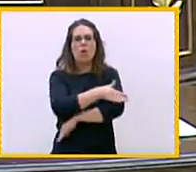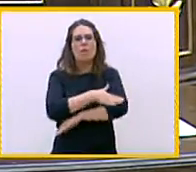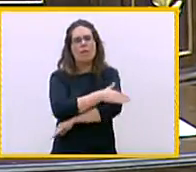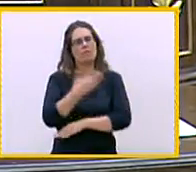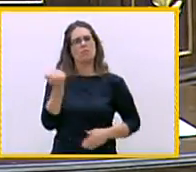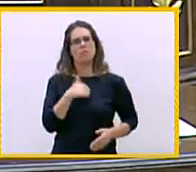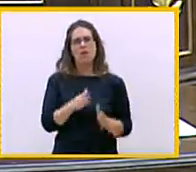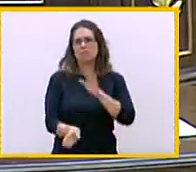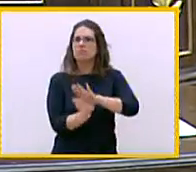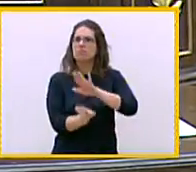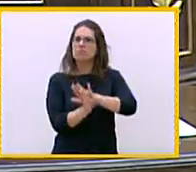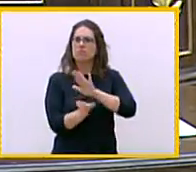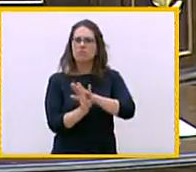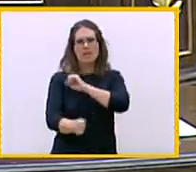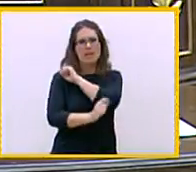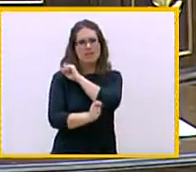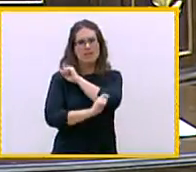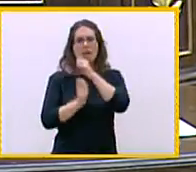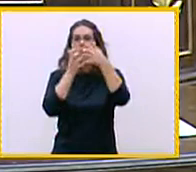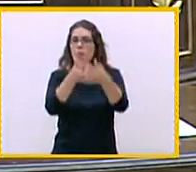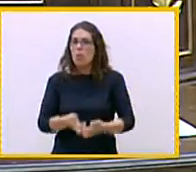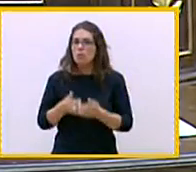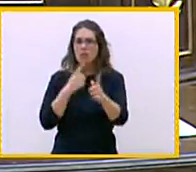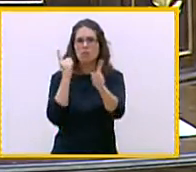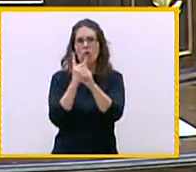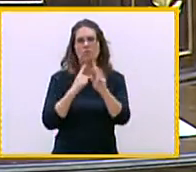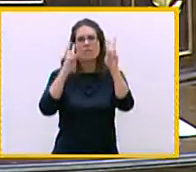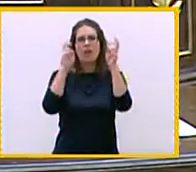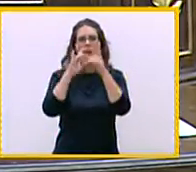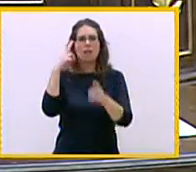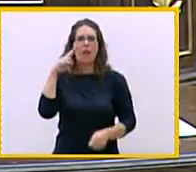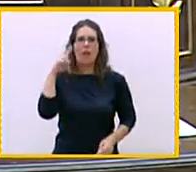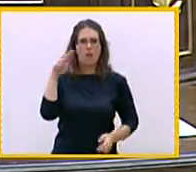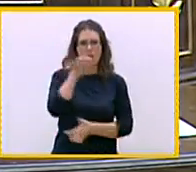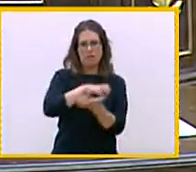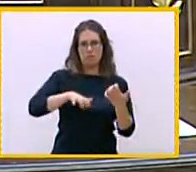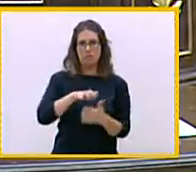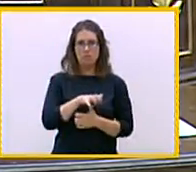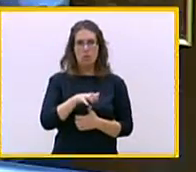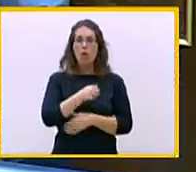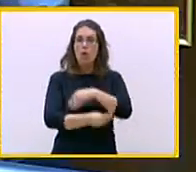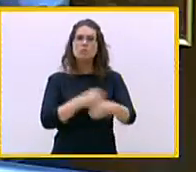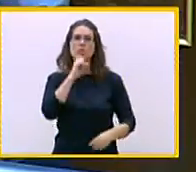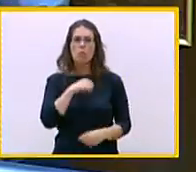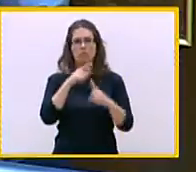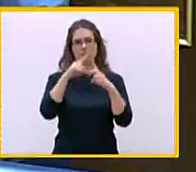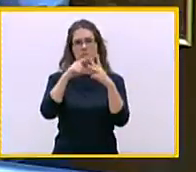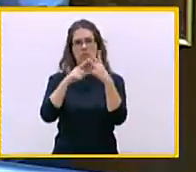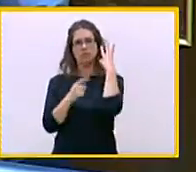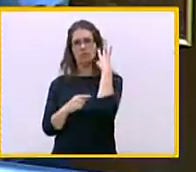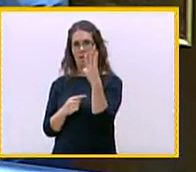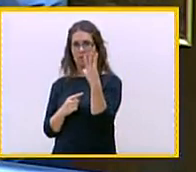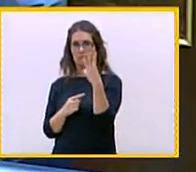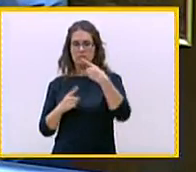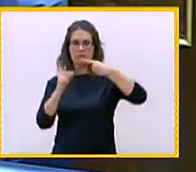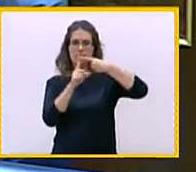su estrategia de lucha contra el terrorismo. Lo ha hecho sobre 3 pilares: la muy eficaz